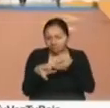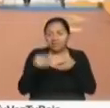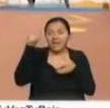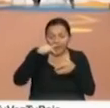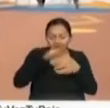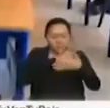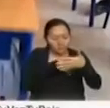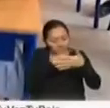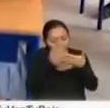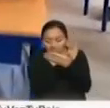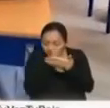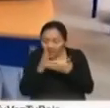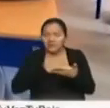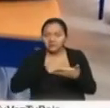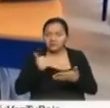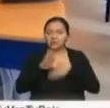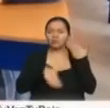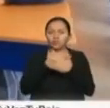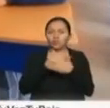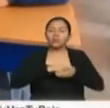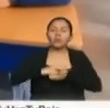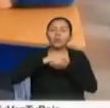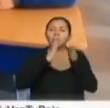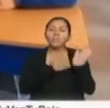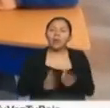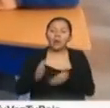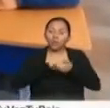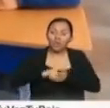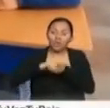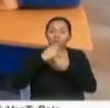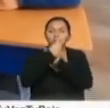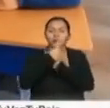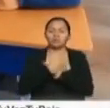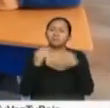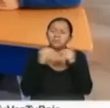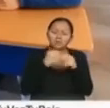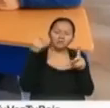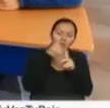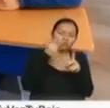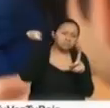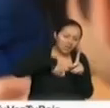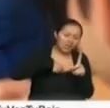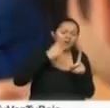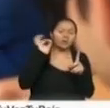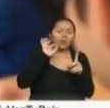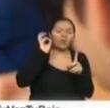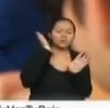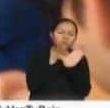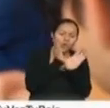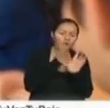del programa Más Unidos, Más Protegidos, con el propósito de frenar la violencia física, psicológica y